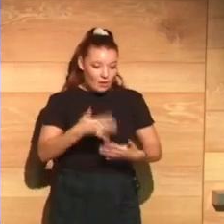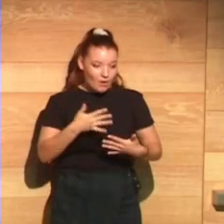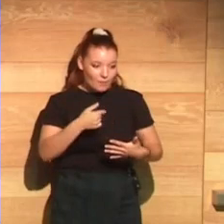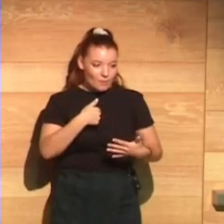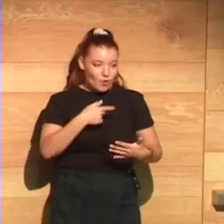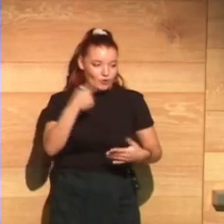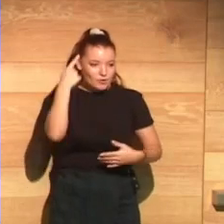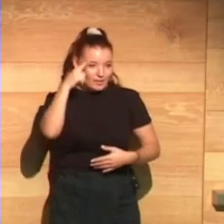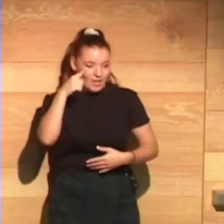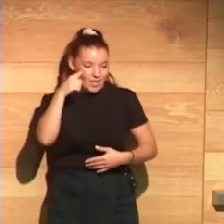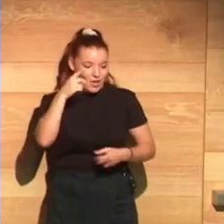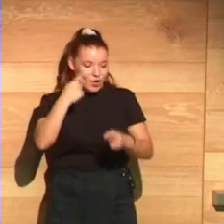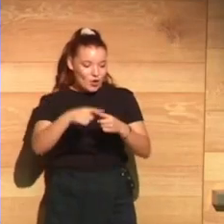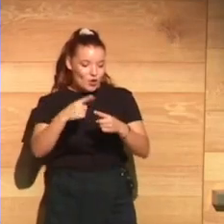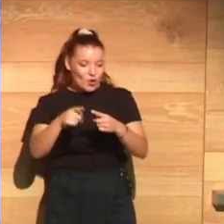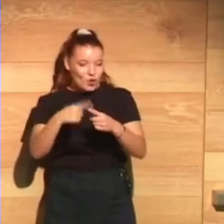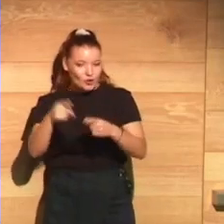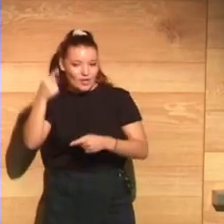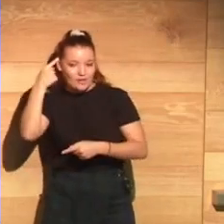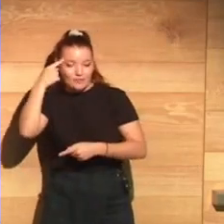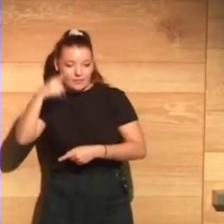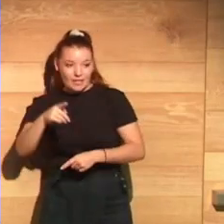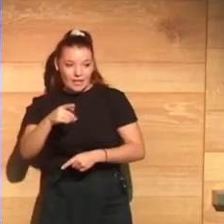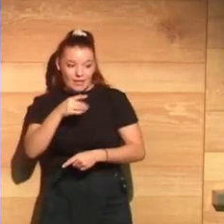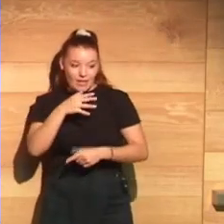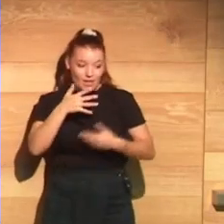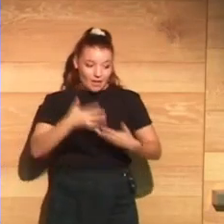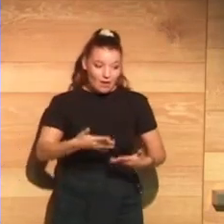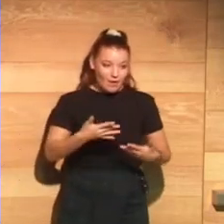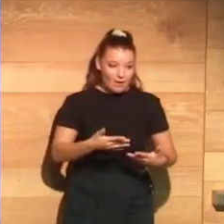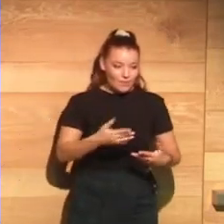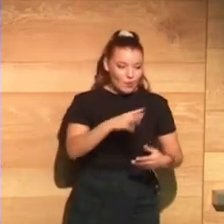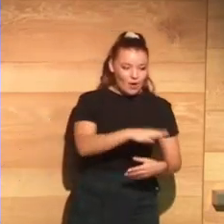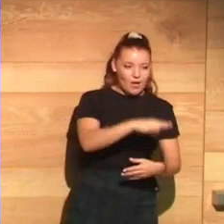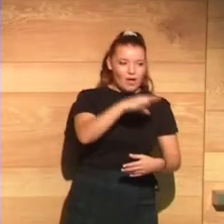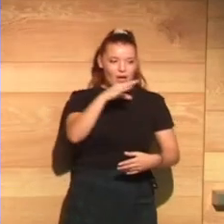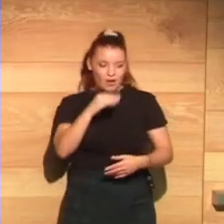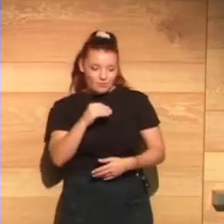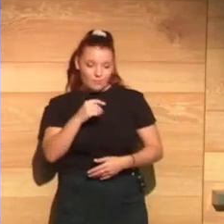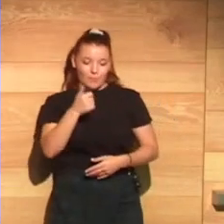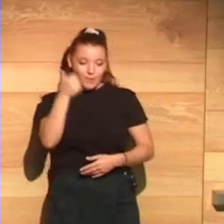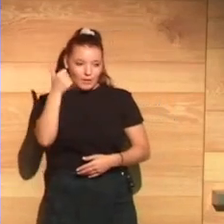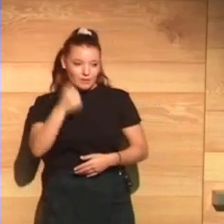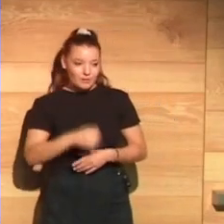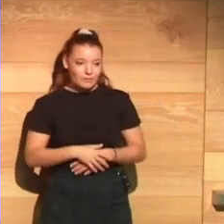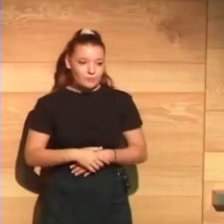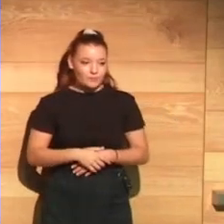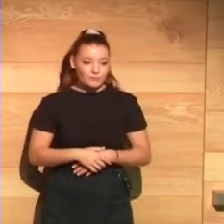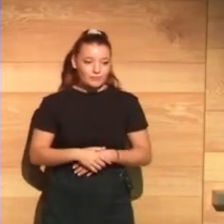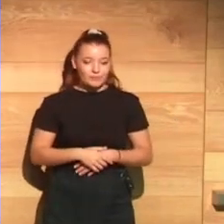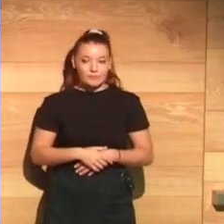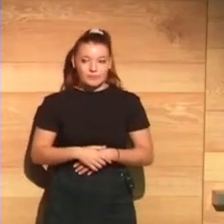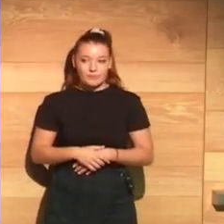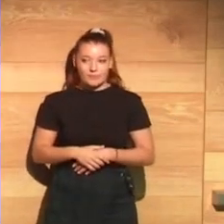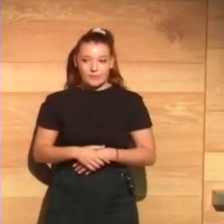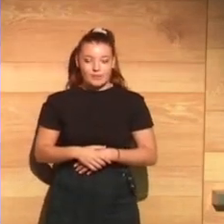y me pareció interesante verla porque, claro, ahora que sé todo lo que supuso el rodaje y el regalo envenenado que fue